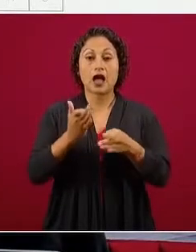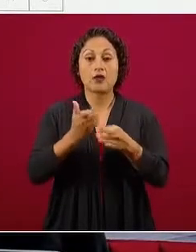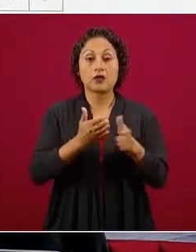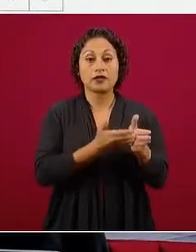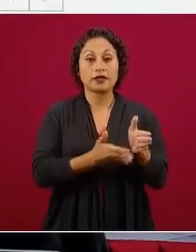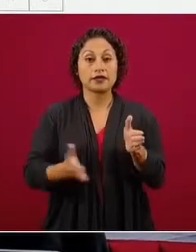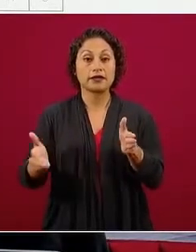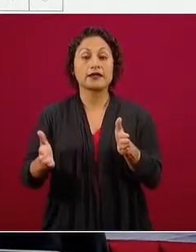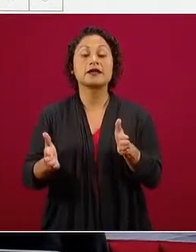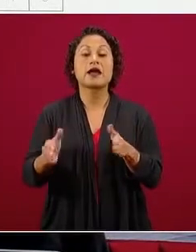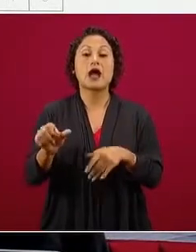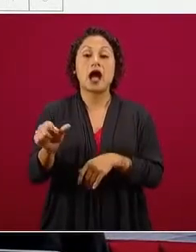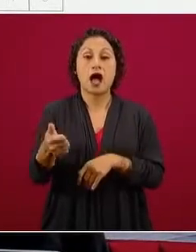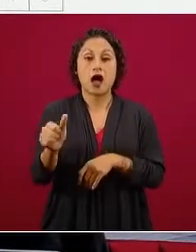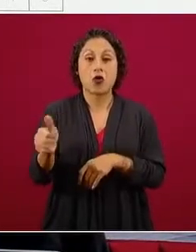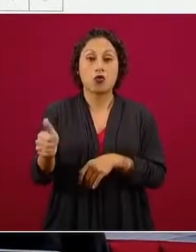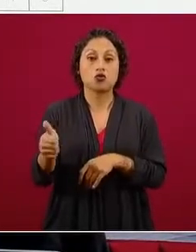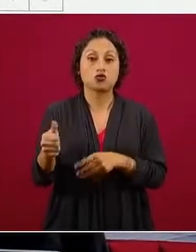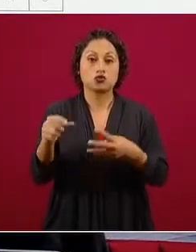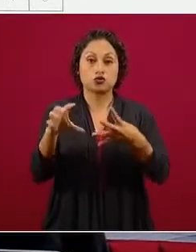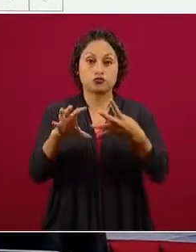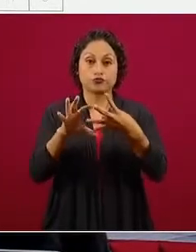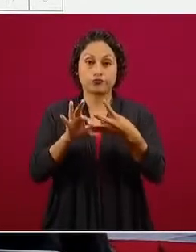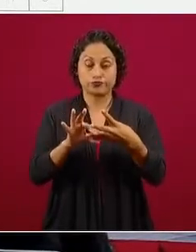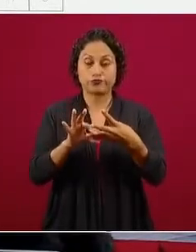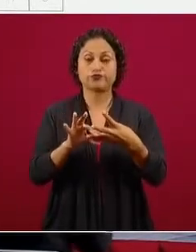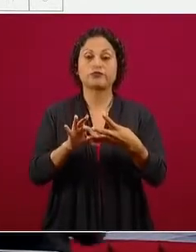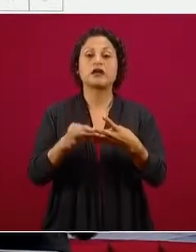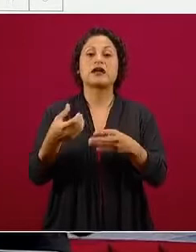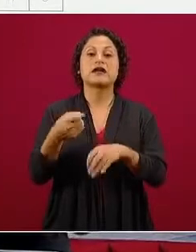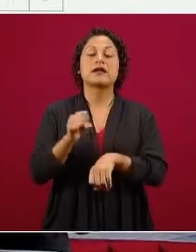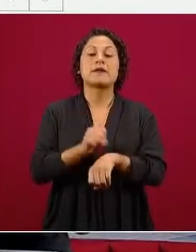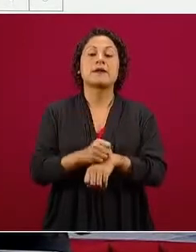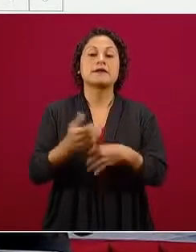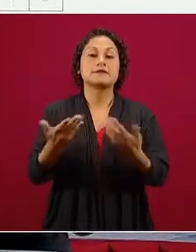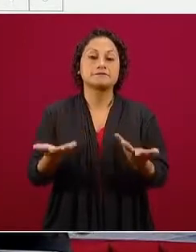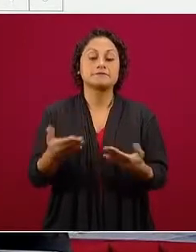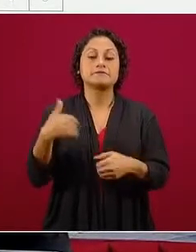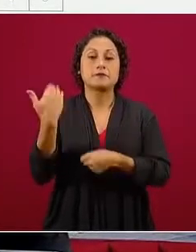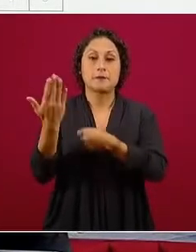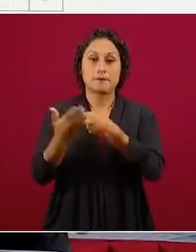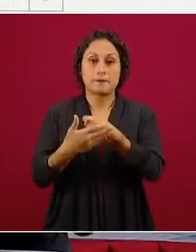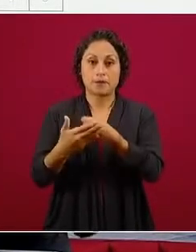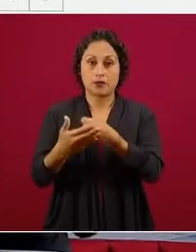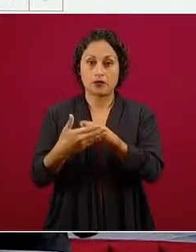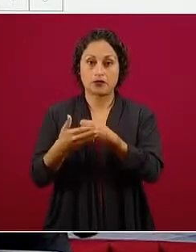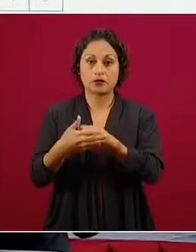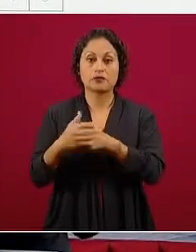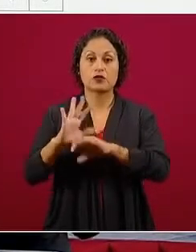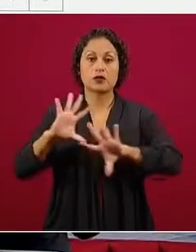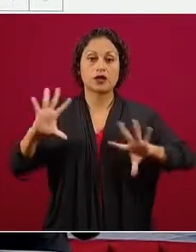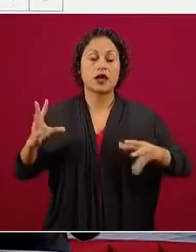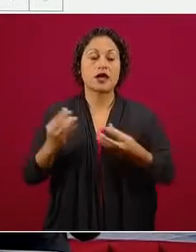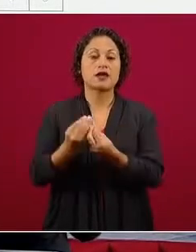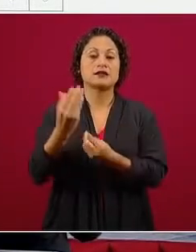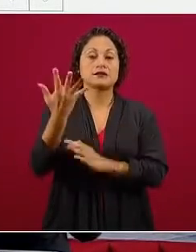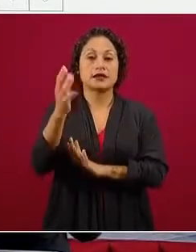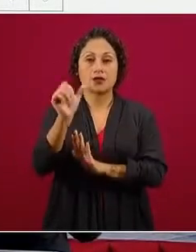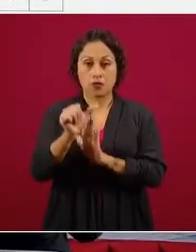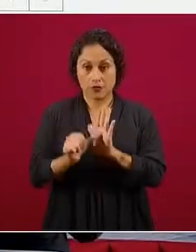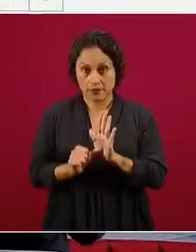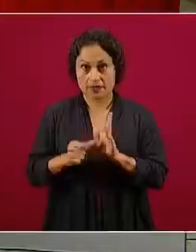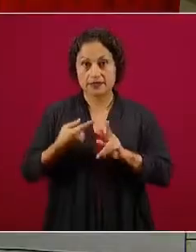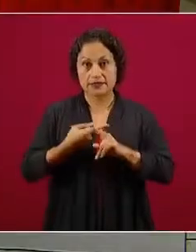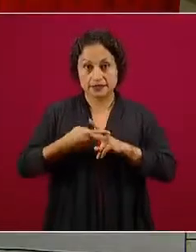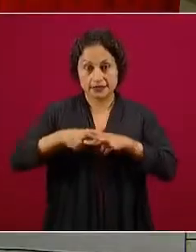de agosto y por cumplir los 5 meses desde que iniciaron las actividades,